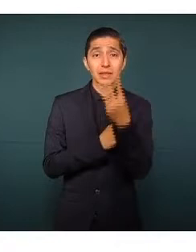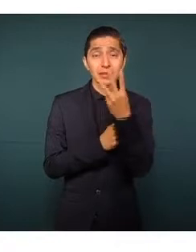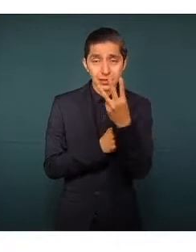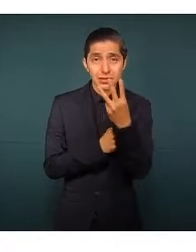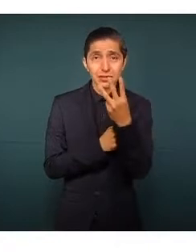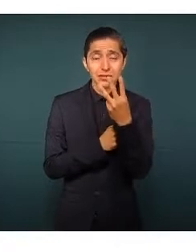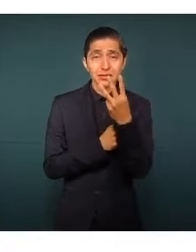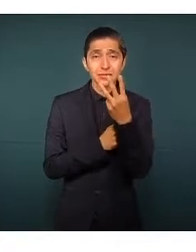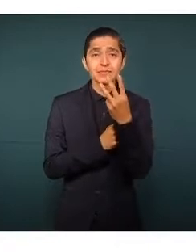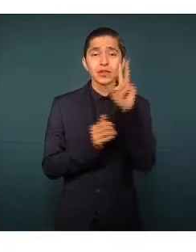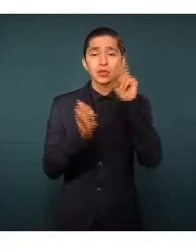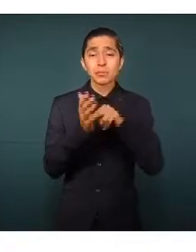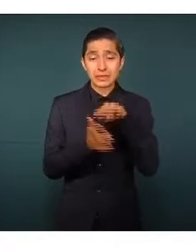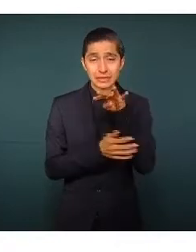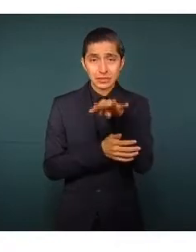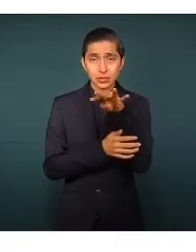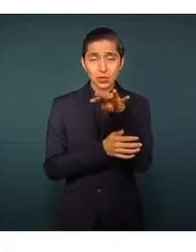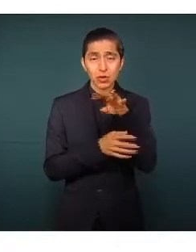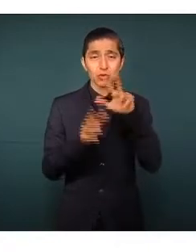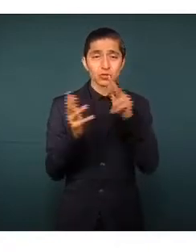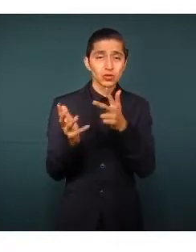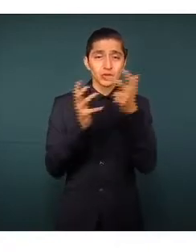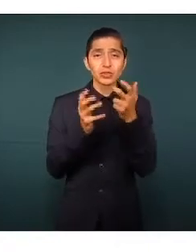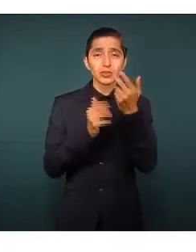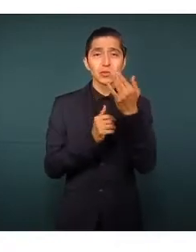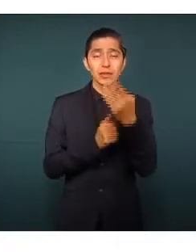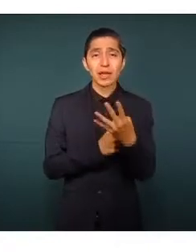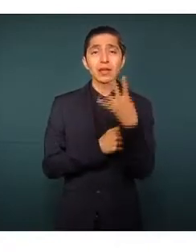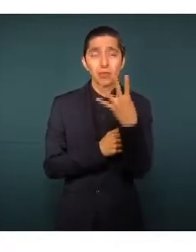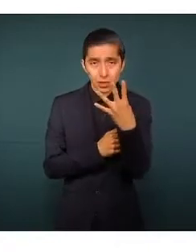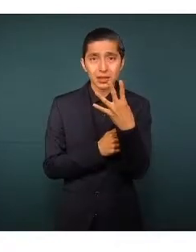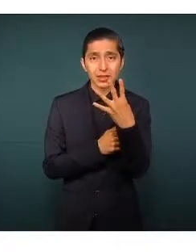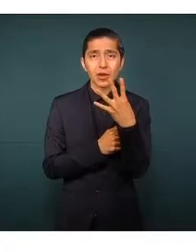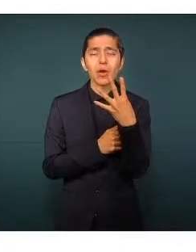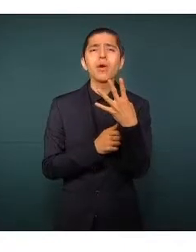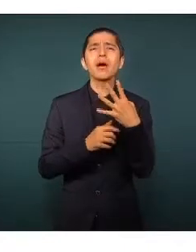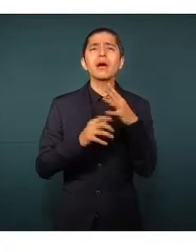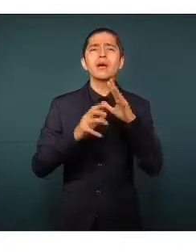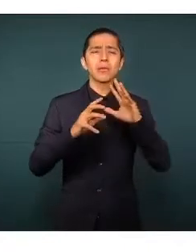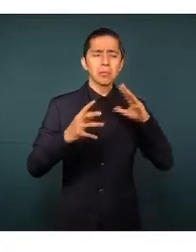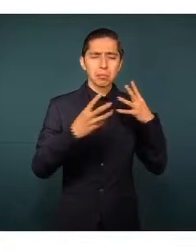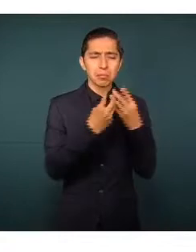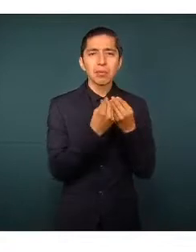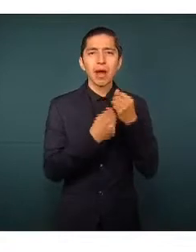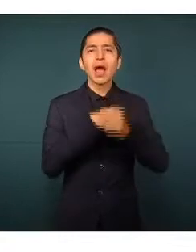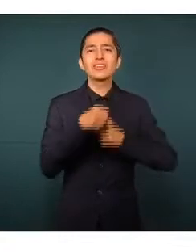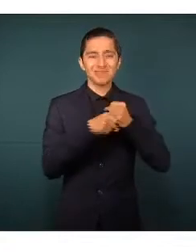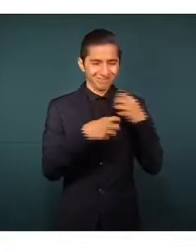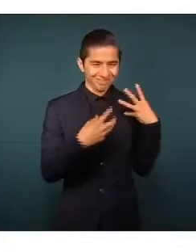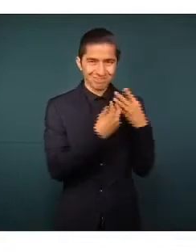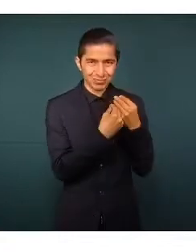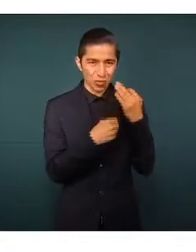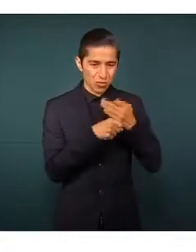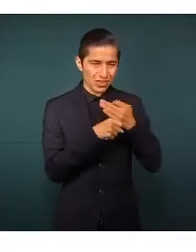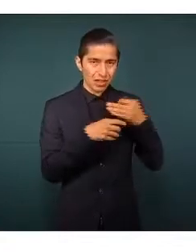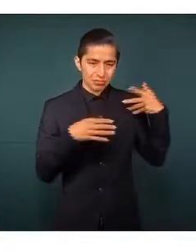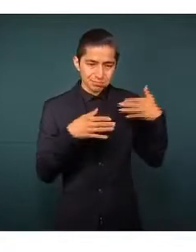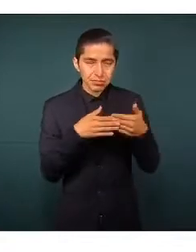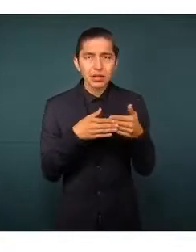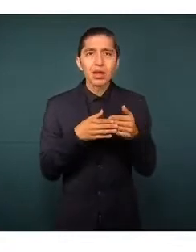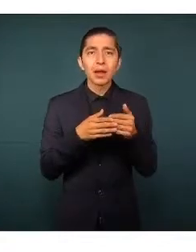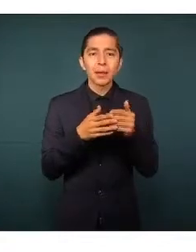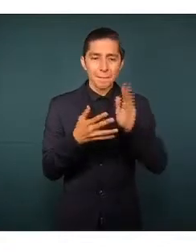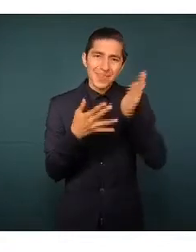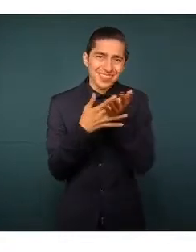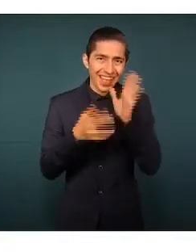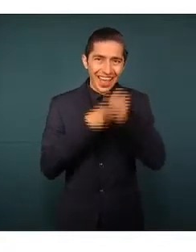1,653, en el 2019 854 en lo que va del año, la mitad del